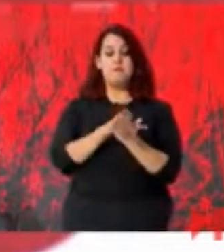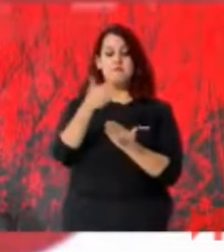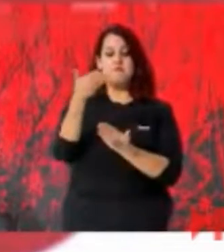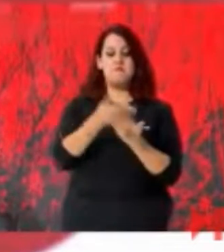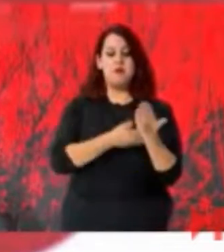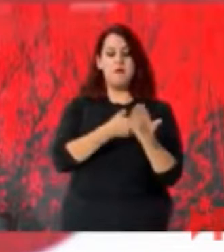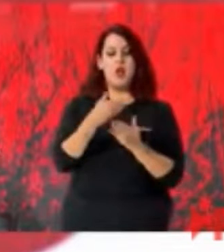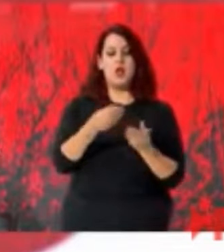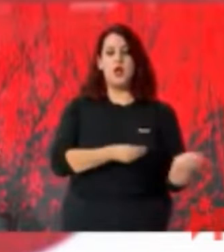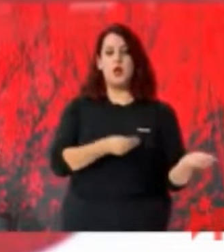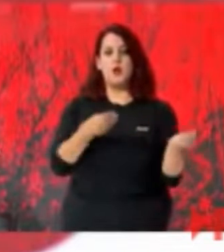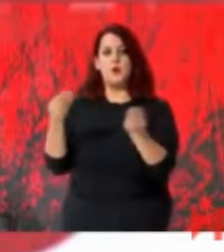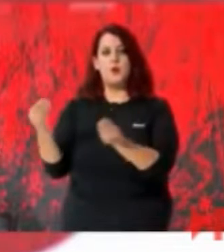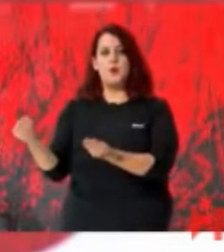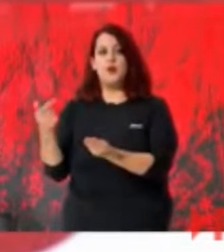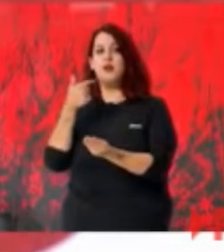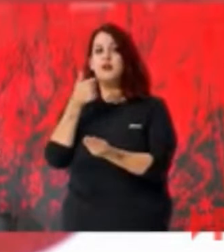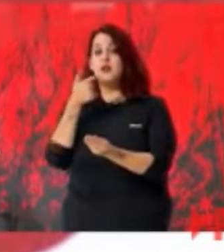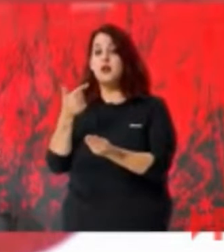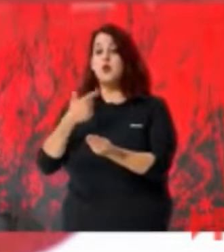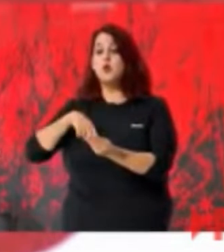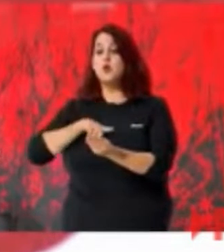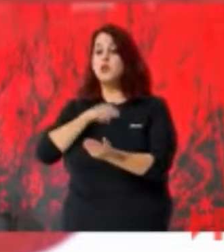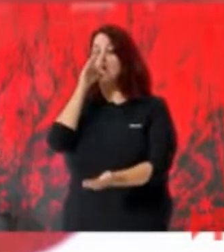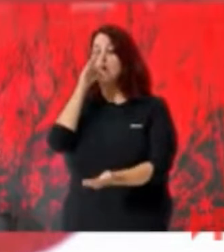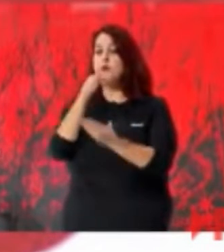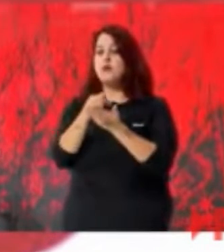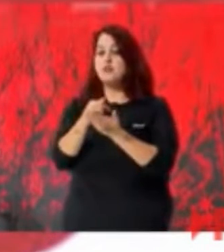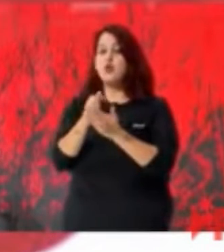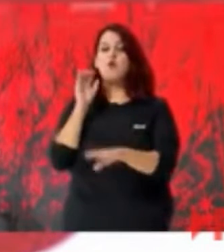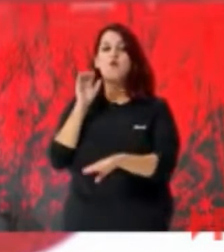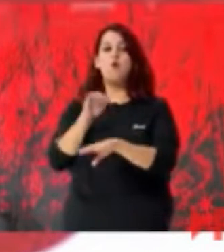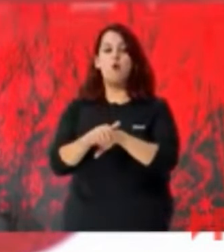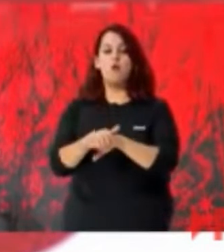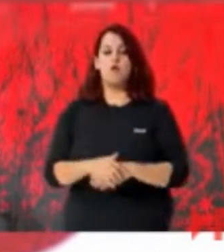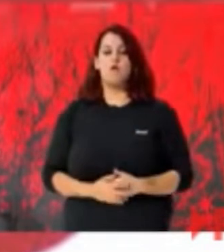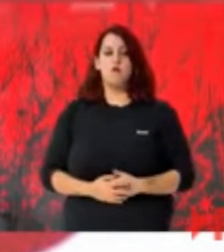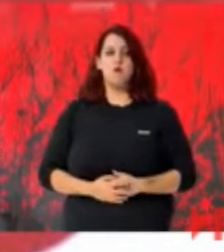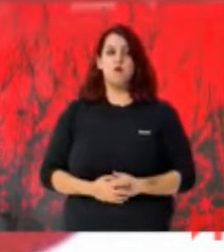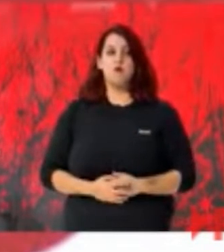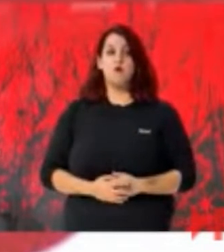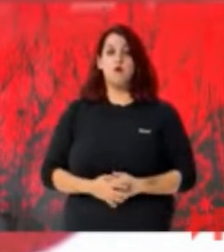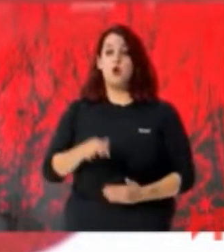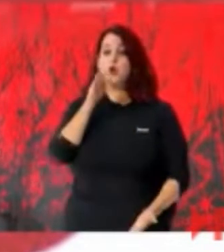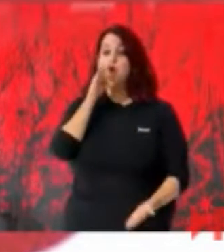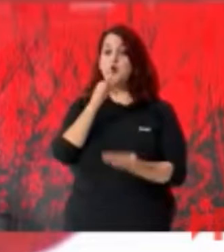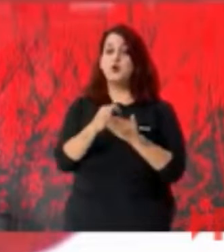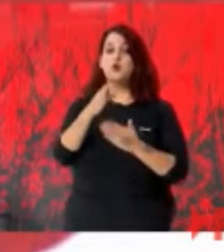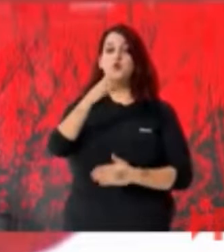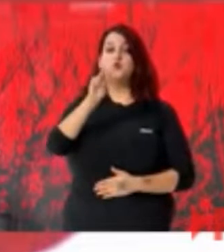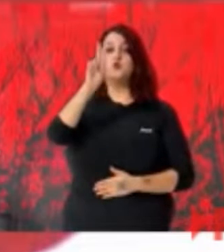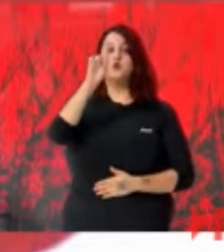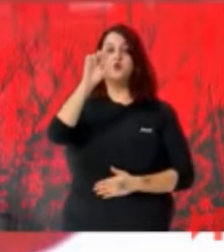Guerra diciéndole, hemos cumplido nuestro compromiso de Suresnes. Y el compromiso de